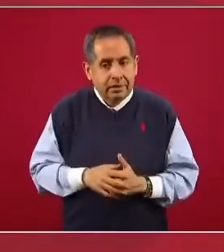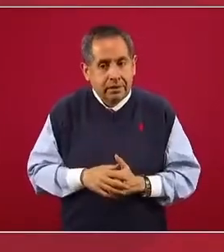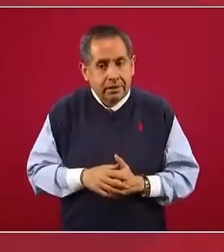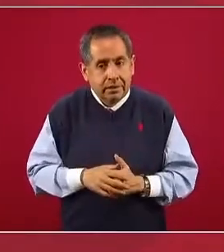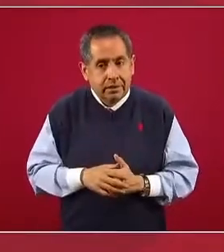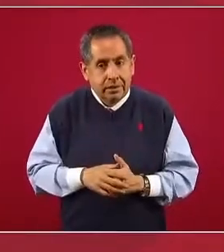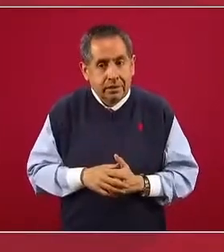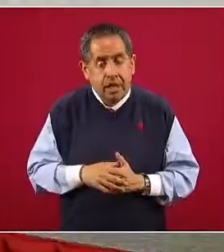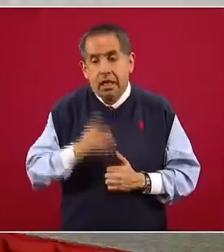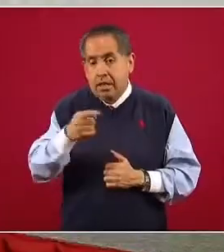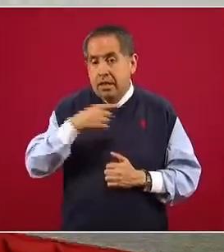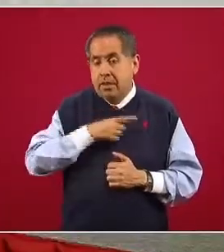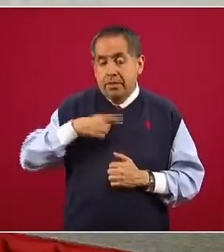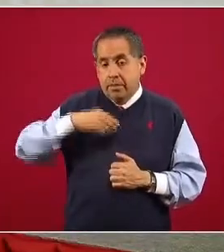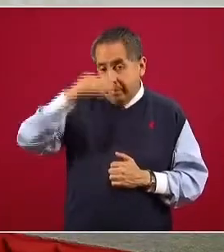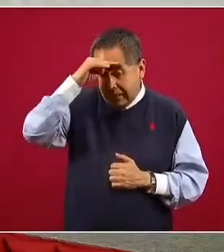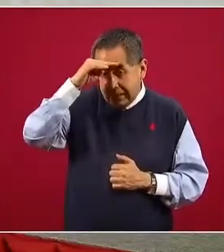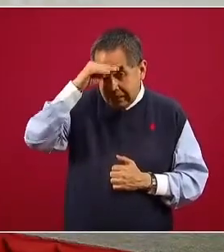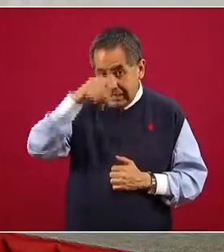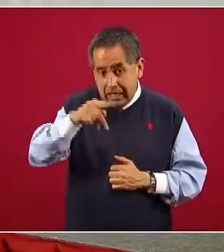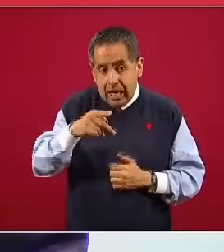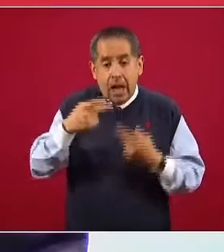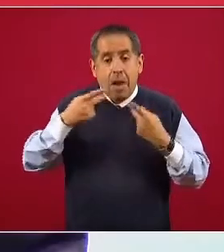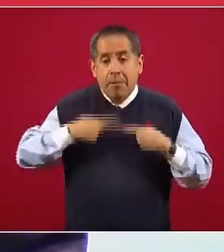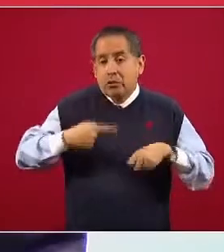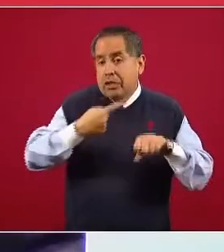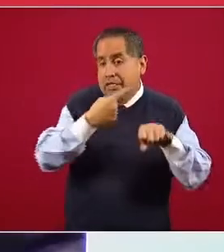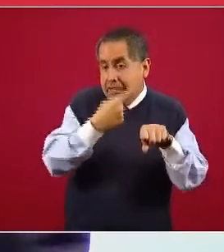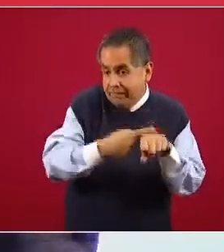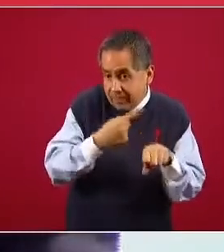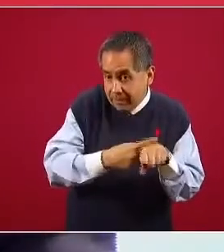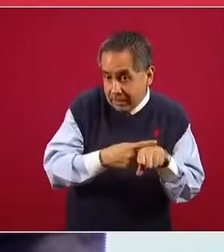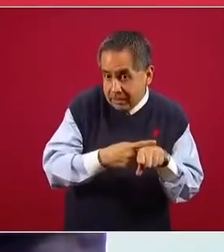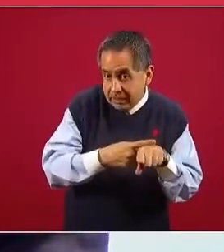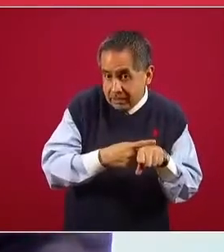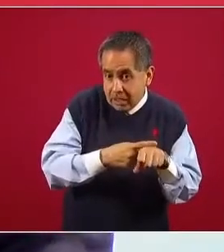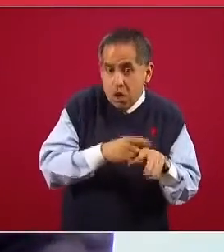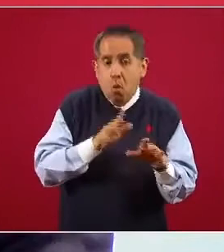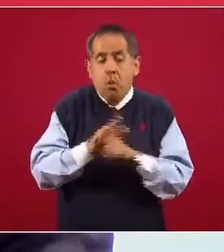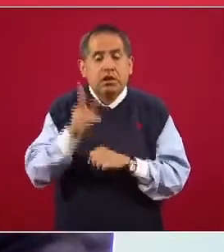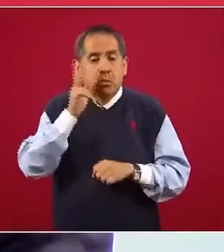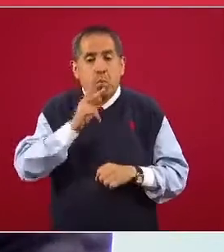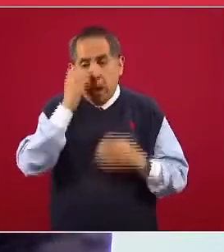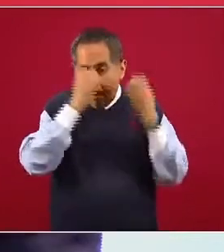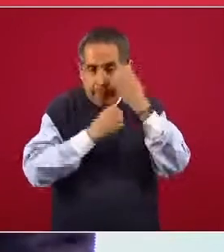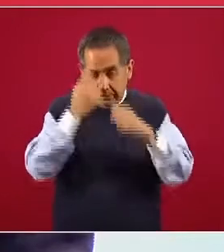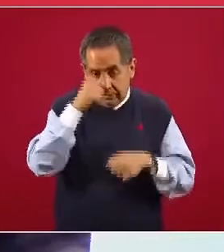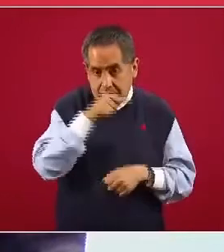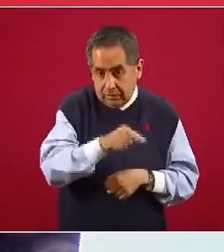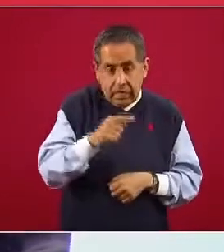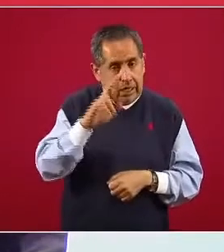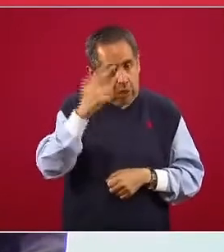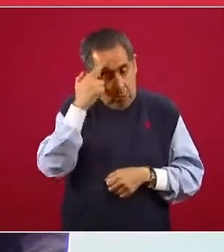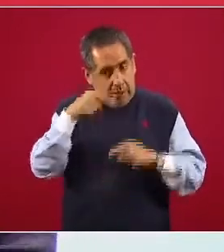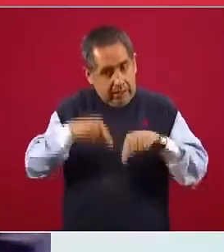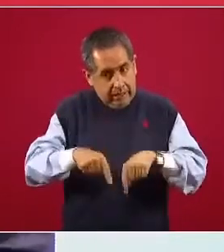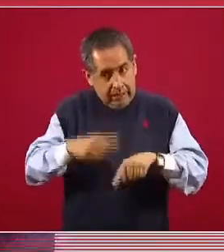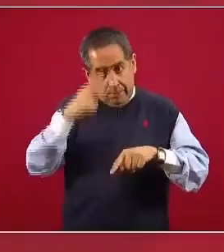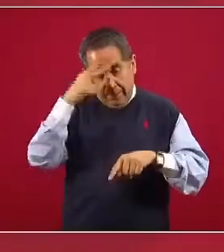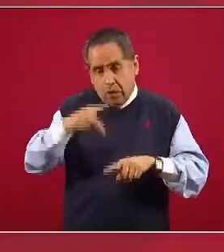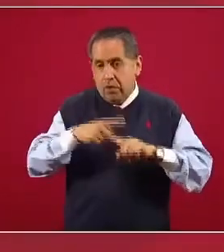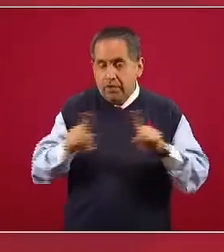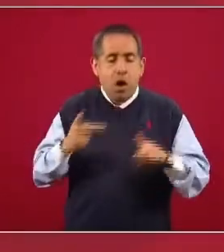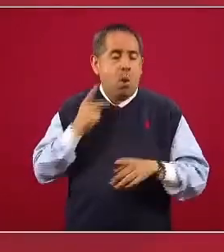que tome en cuenta personas enfermas y las pruebas que se hacen. Recuerde que aquí en México tenemos